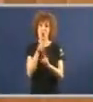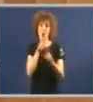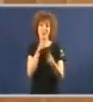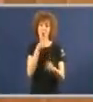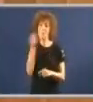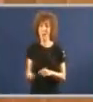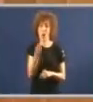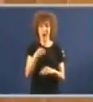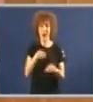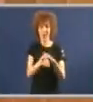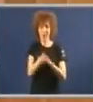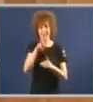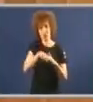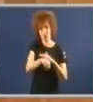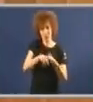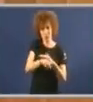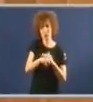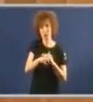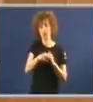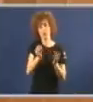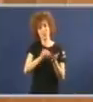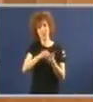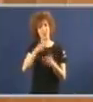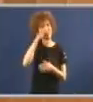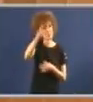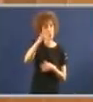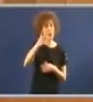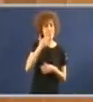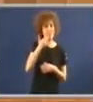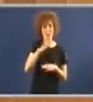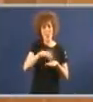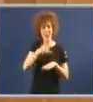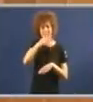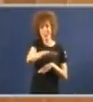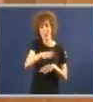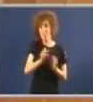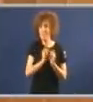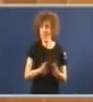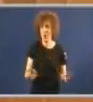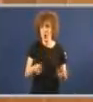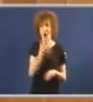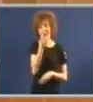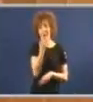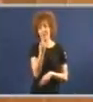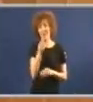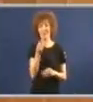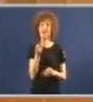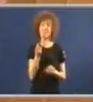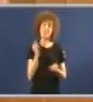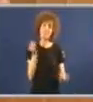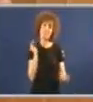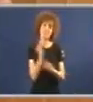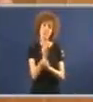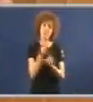recursos. O medo a denunciar no rural é maior e precísanse inversións para mellorar as políticas de